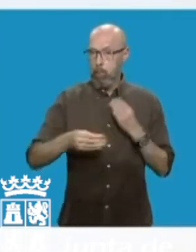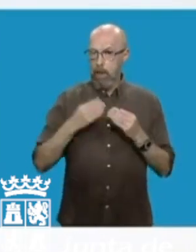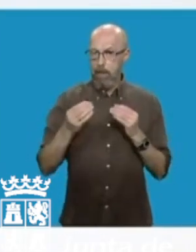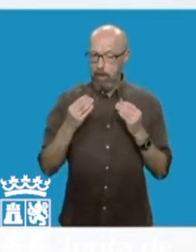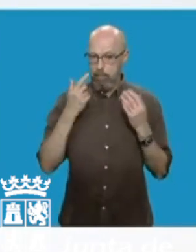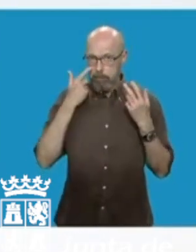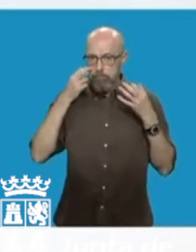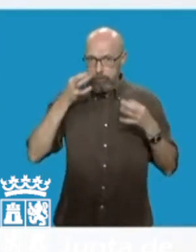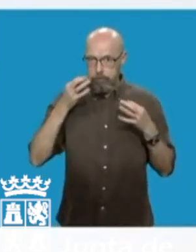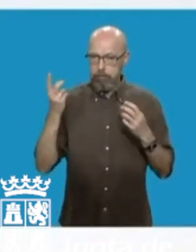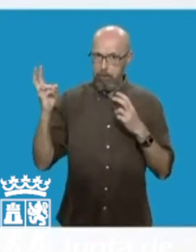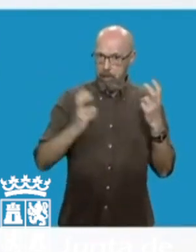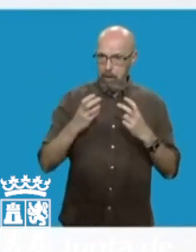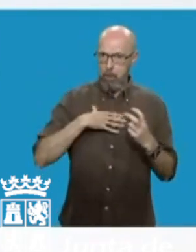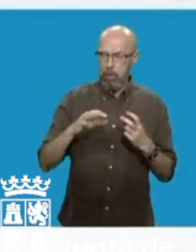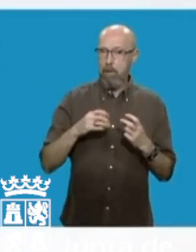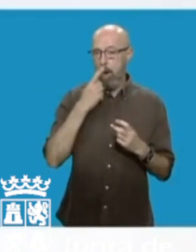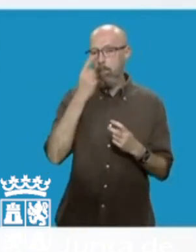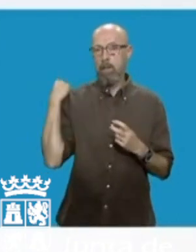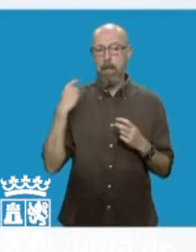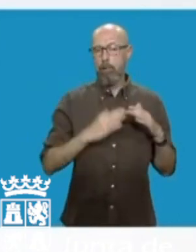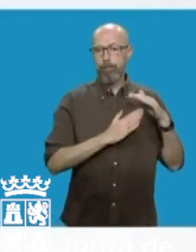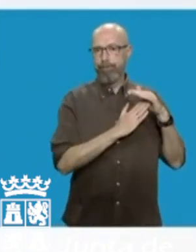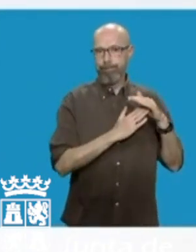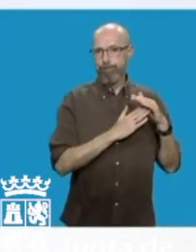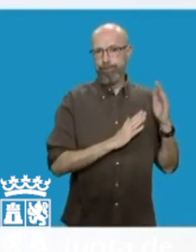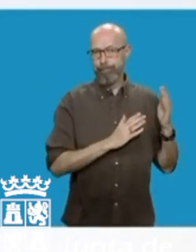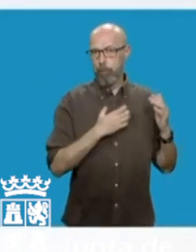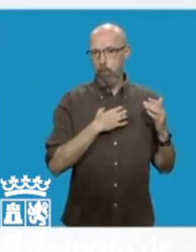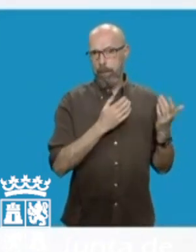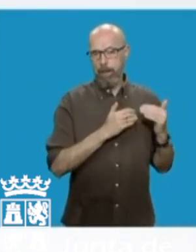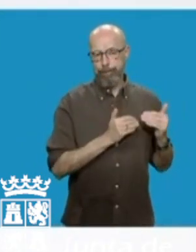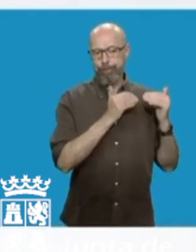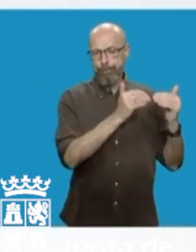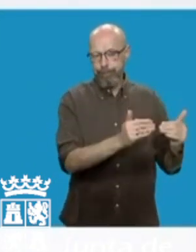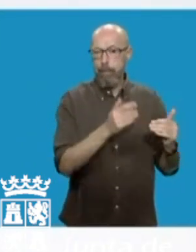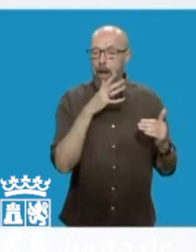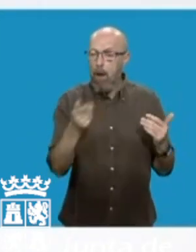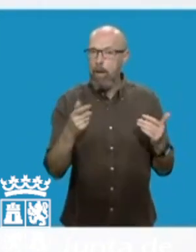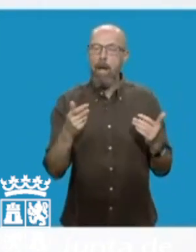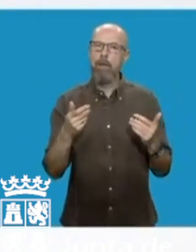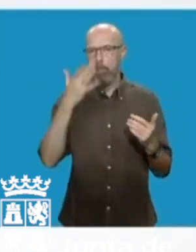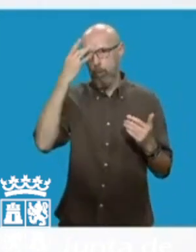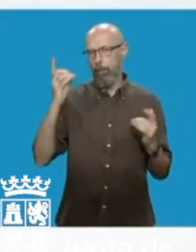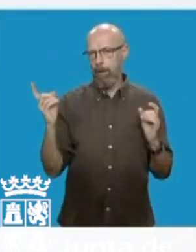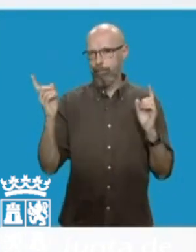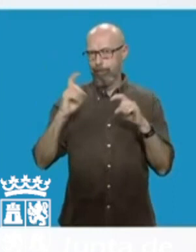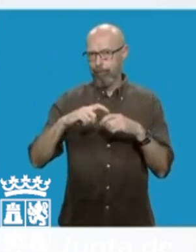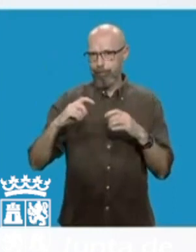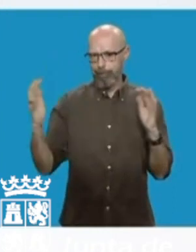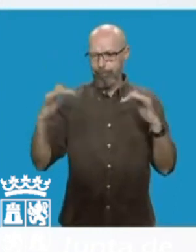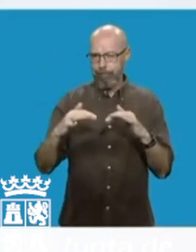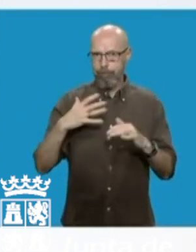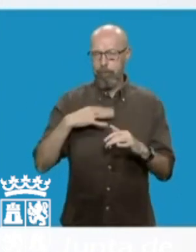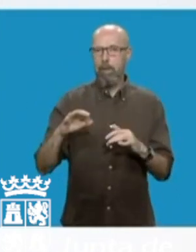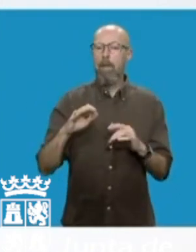pasado, lamentablemente, pues no pudo llevarse a cabo y este año, felizmente, pues estamos aquí congregados también en circunstancias especiales, porque